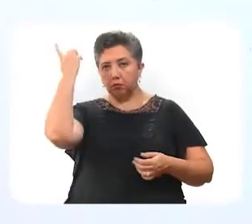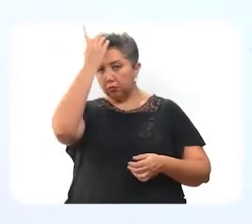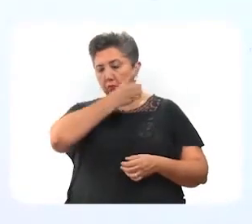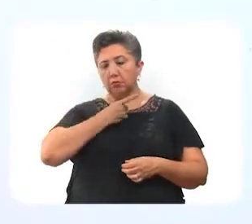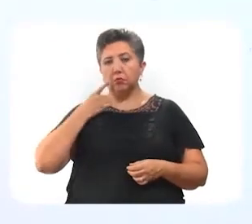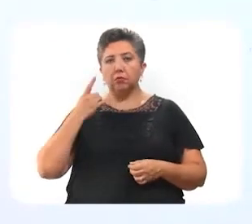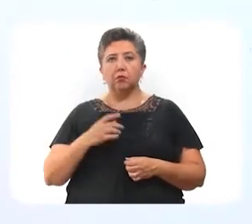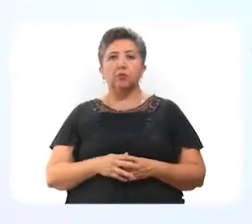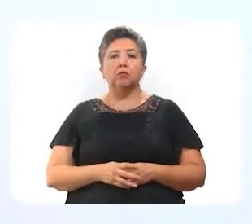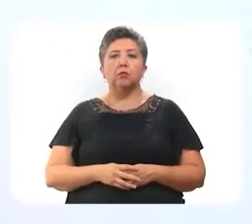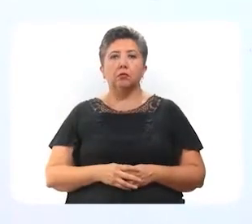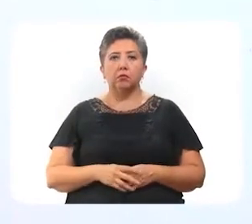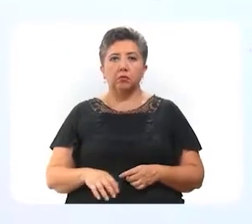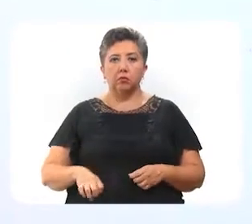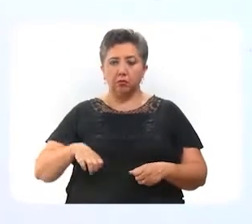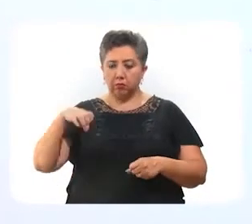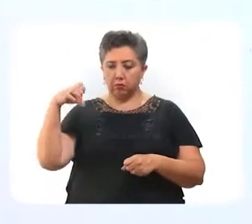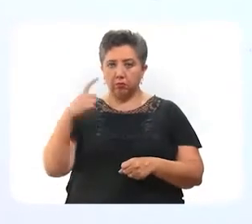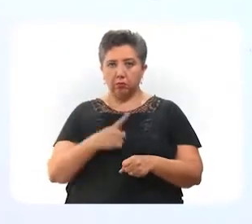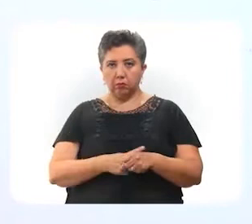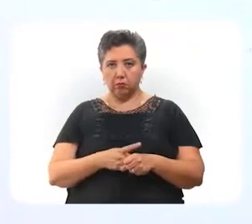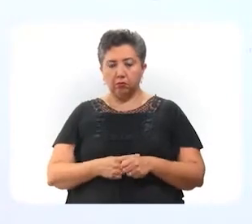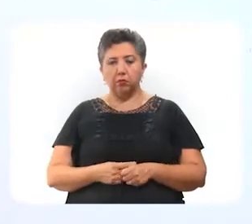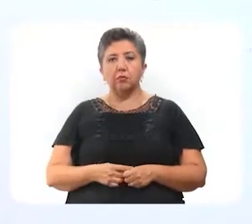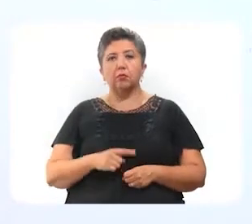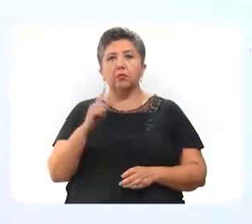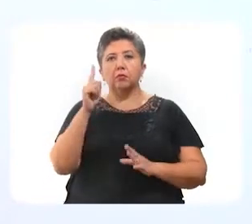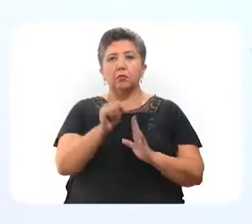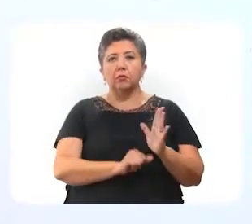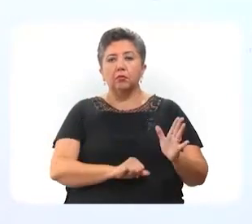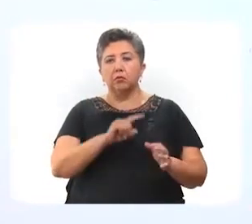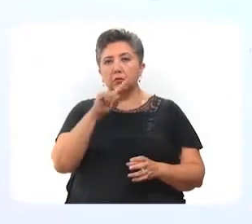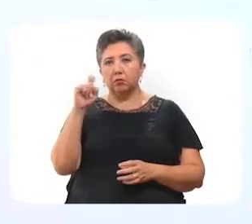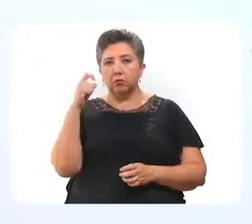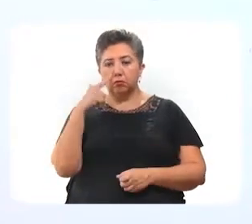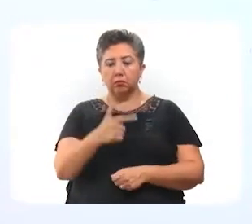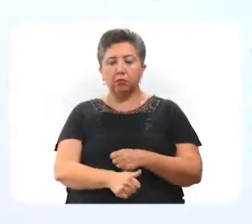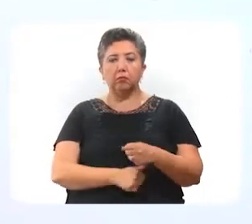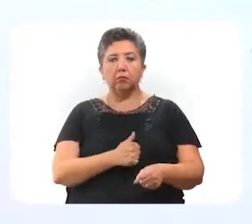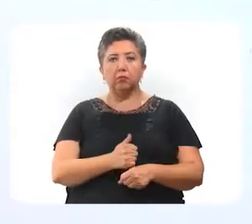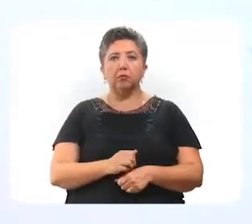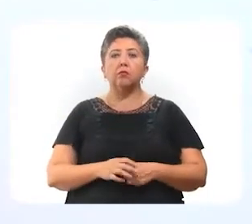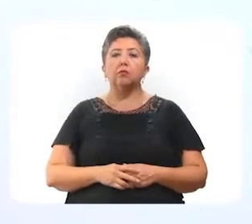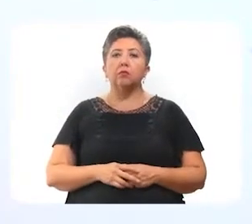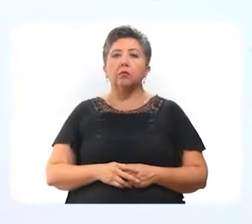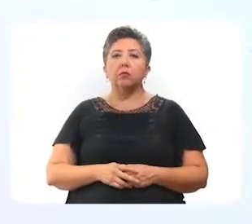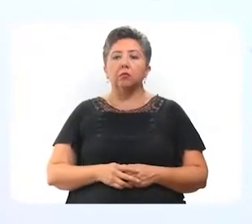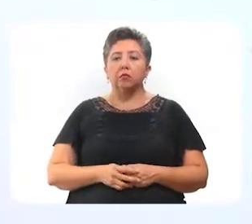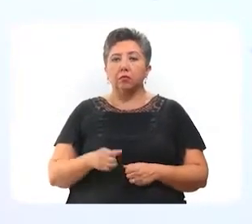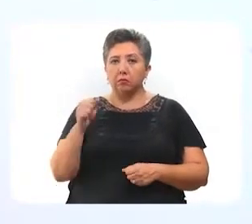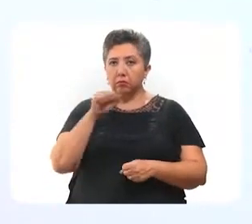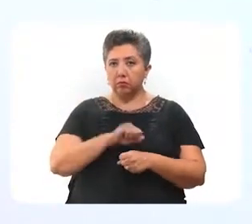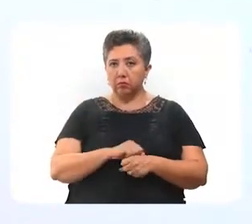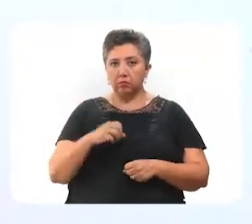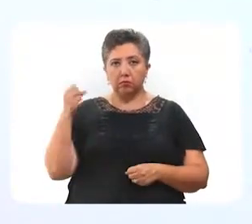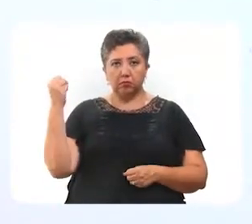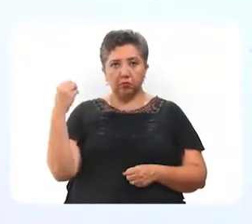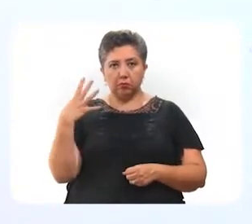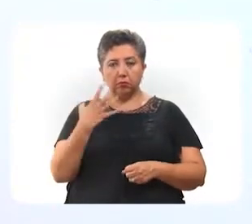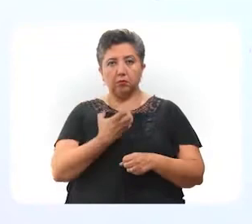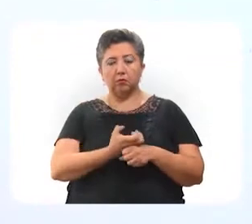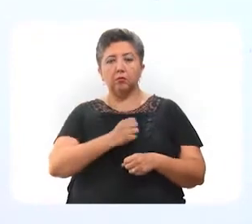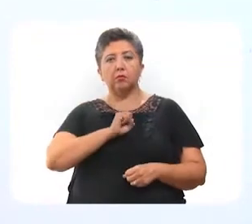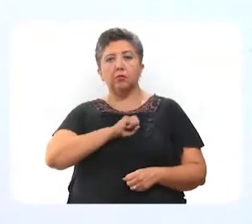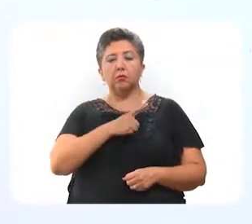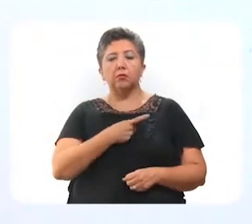pacientes a la espera de diagnóstico. El rango de edad de los casos es de 1 mes a 107 años. Los indicadores semanales